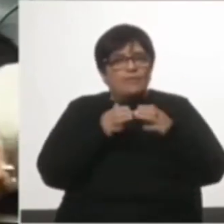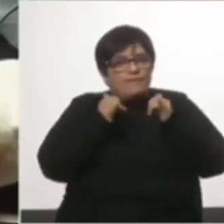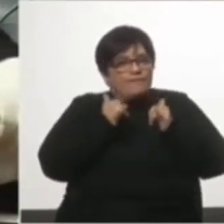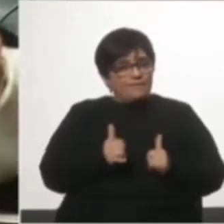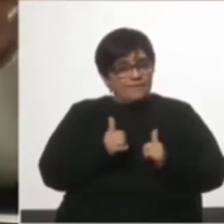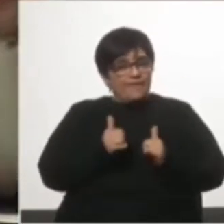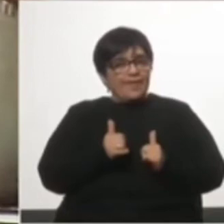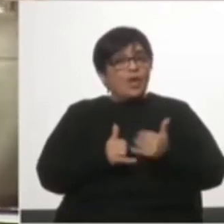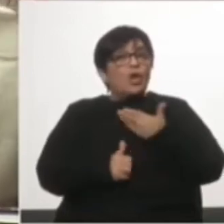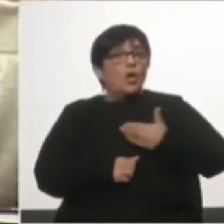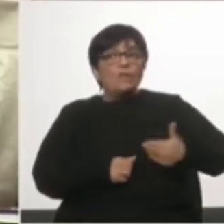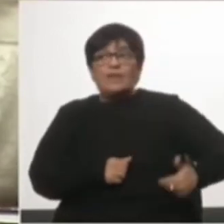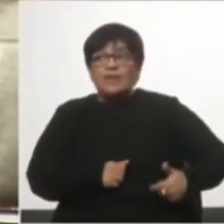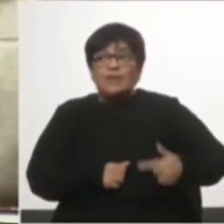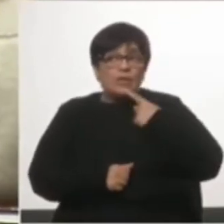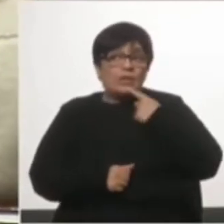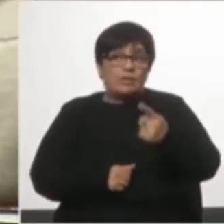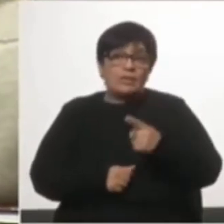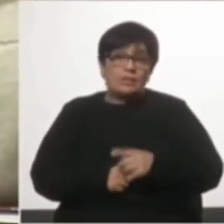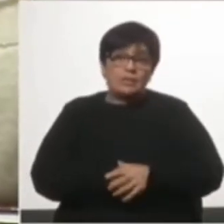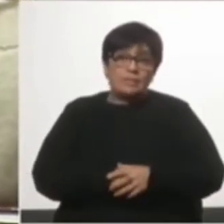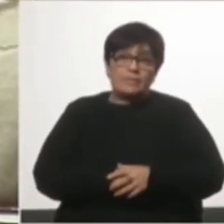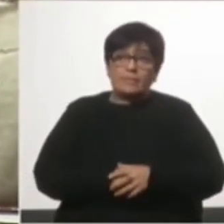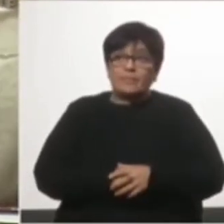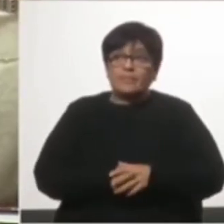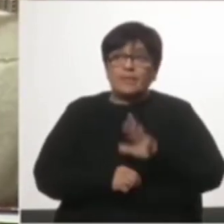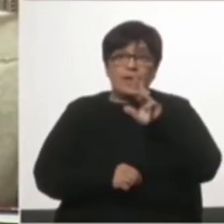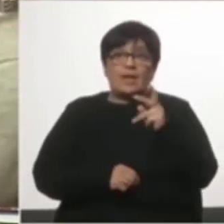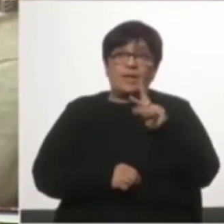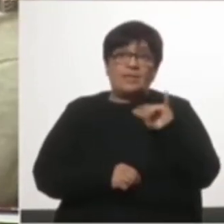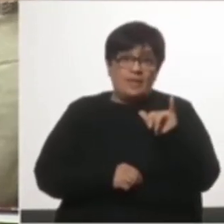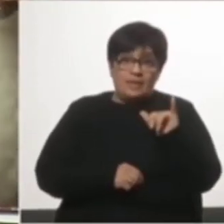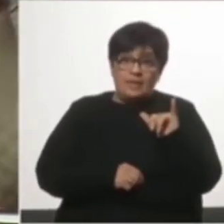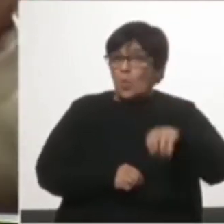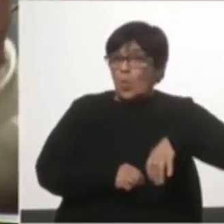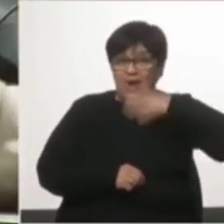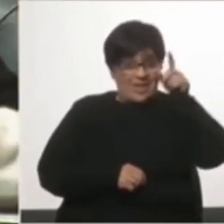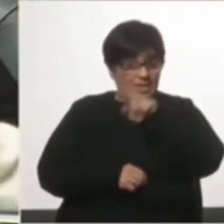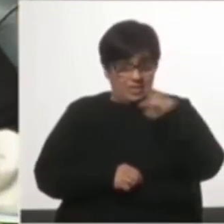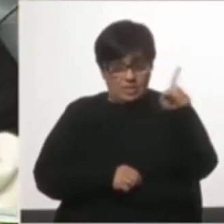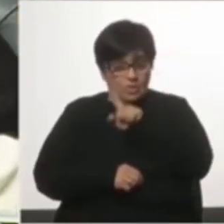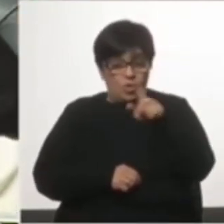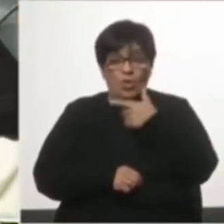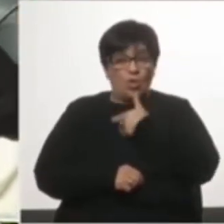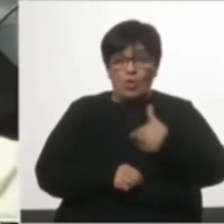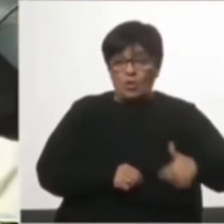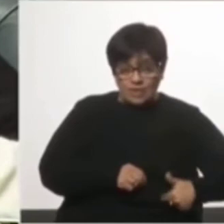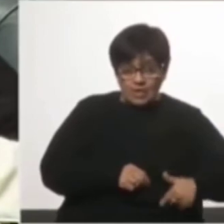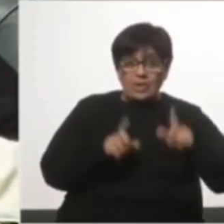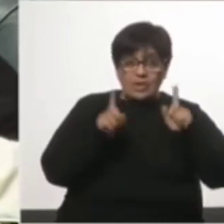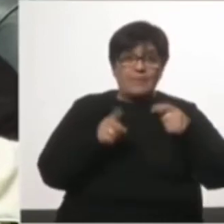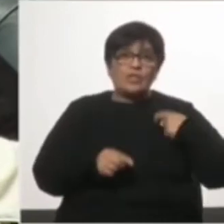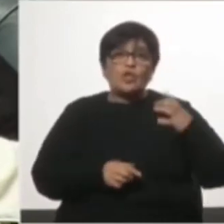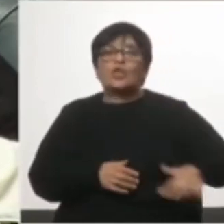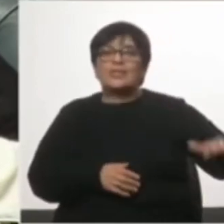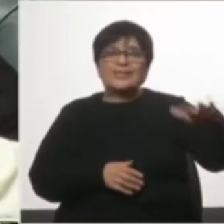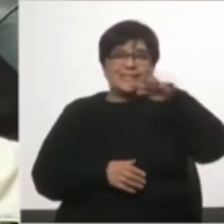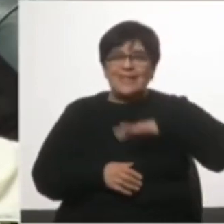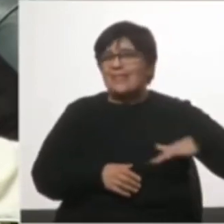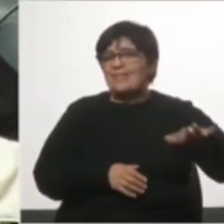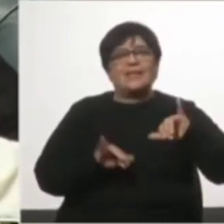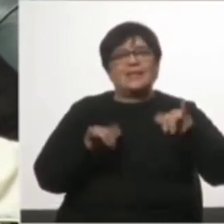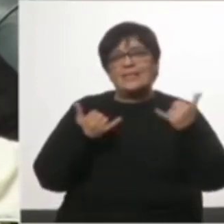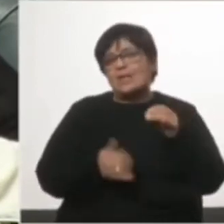El gobierno, dice acá Rafael Radi, no cualquiera, el gobierno y la sociedad perdieron